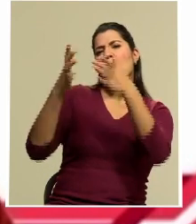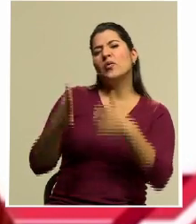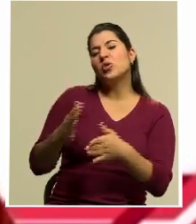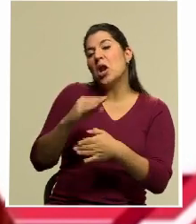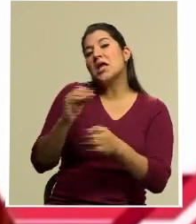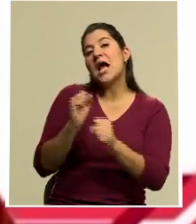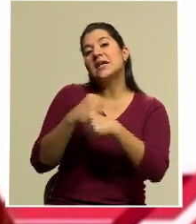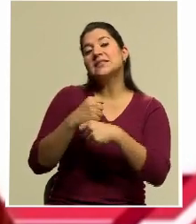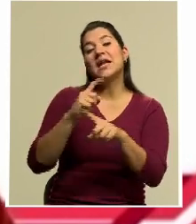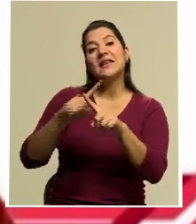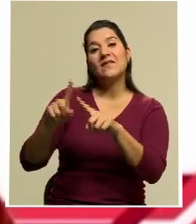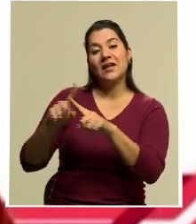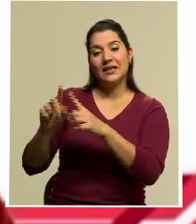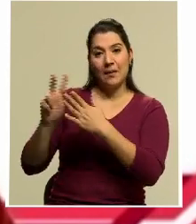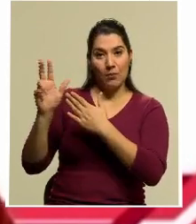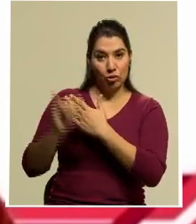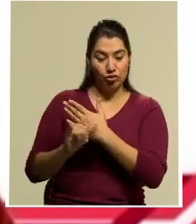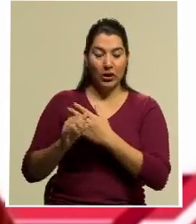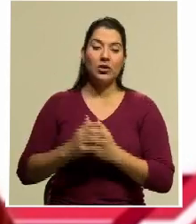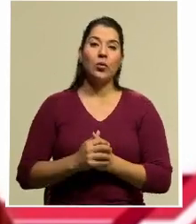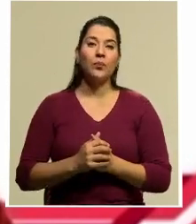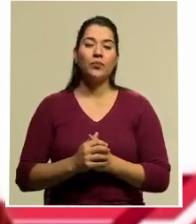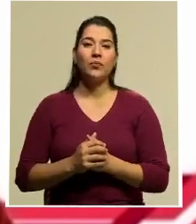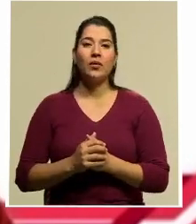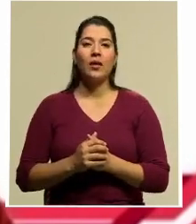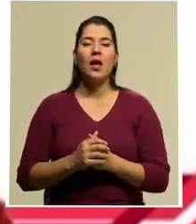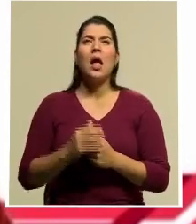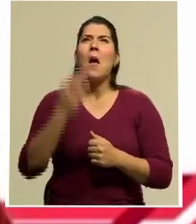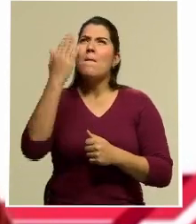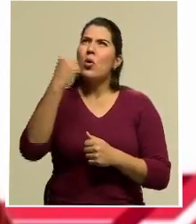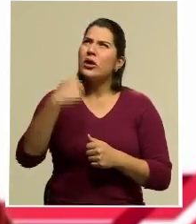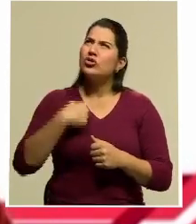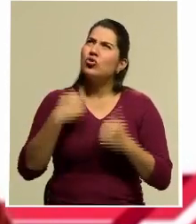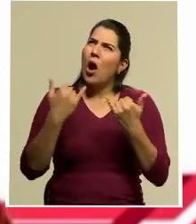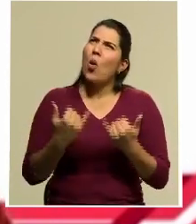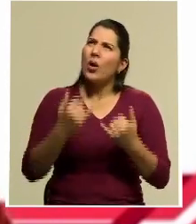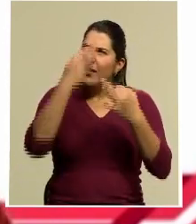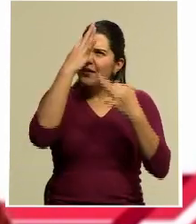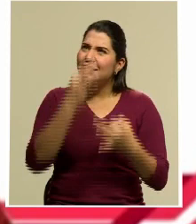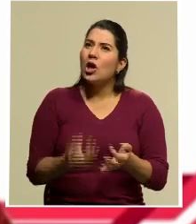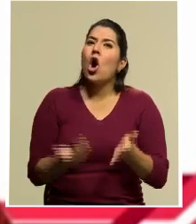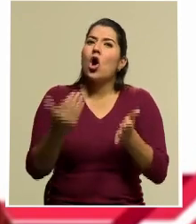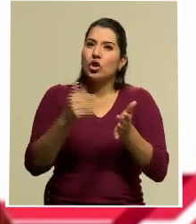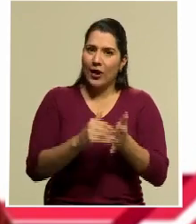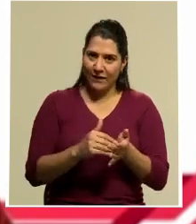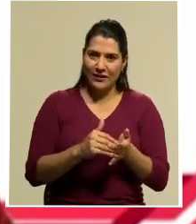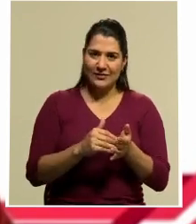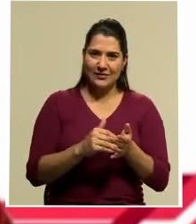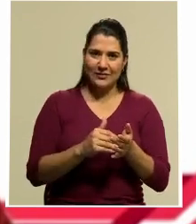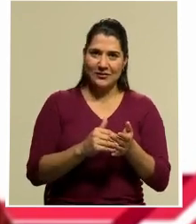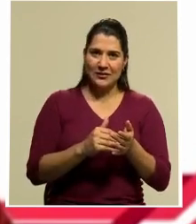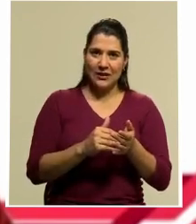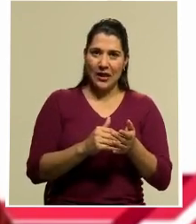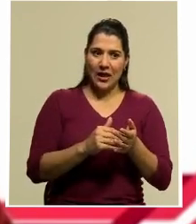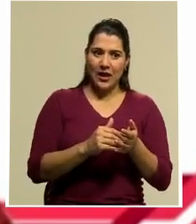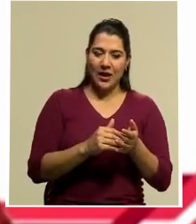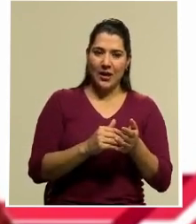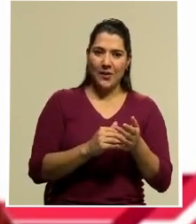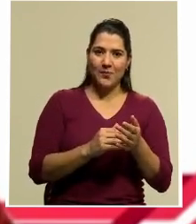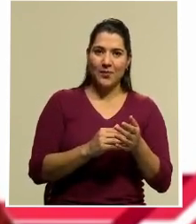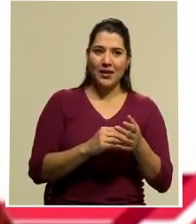proyectos. ¿Qué me hace regresar? Me hace regresar sentir que el país sigue